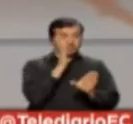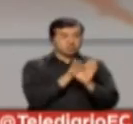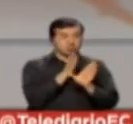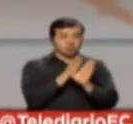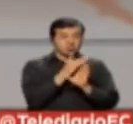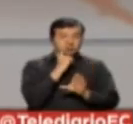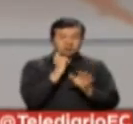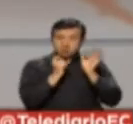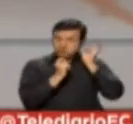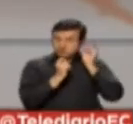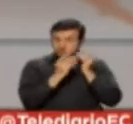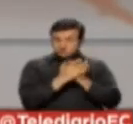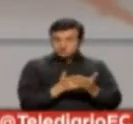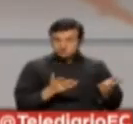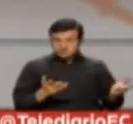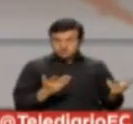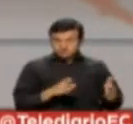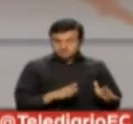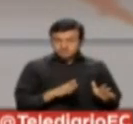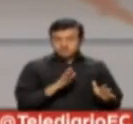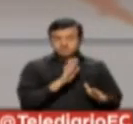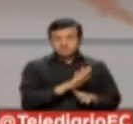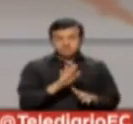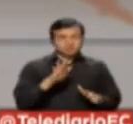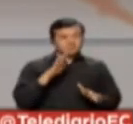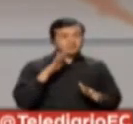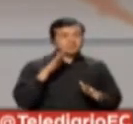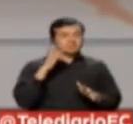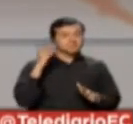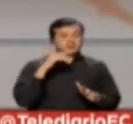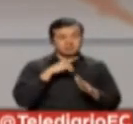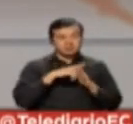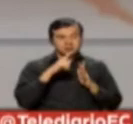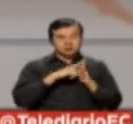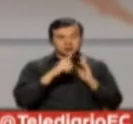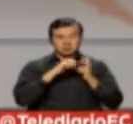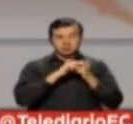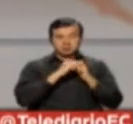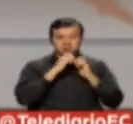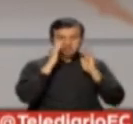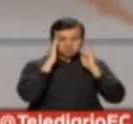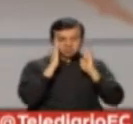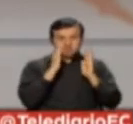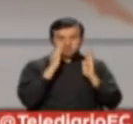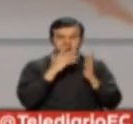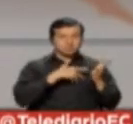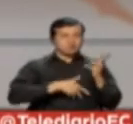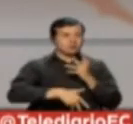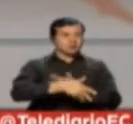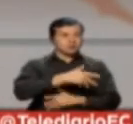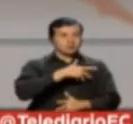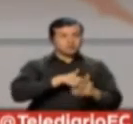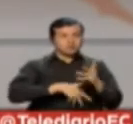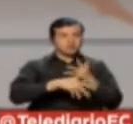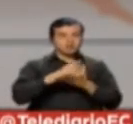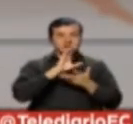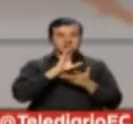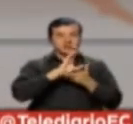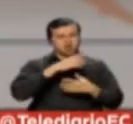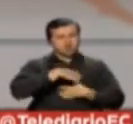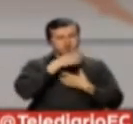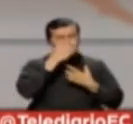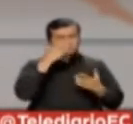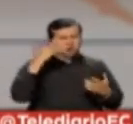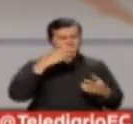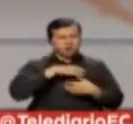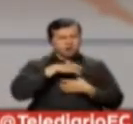psicólogas y están preparados para enfrentar los diversos problemas pero realidad es algo dinámico no es un centro de quejas a dónde